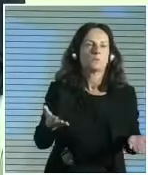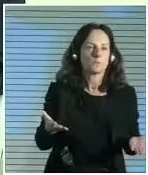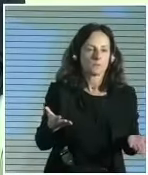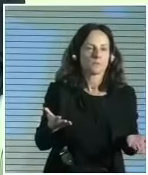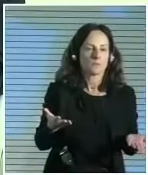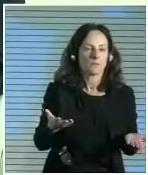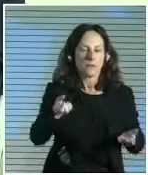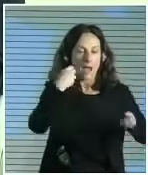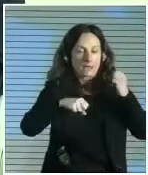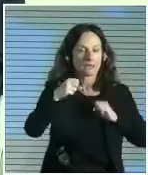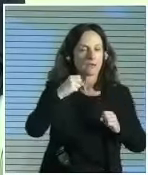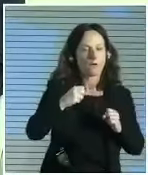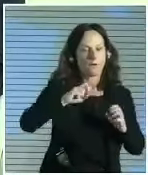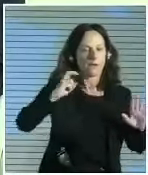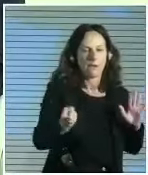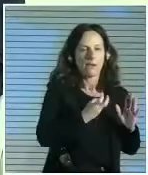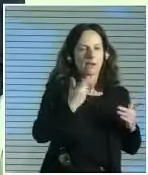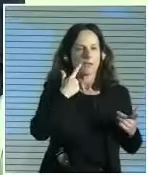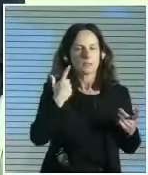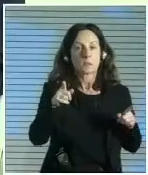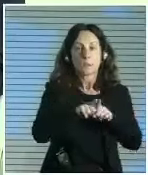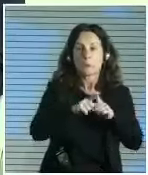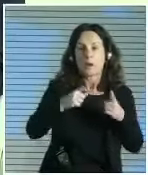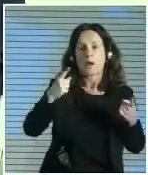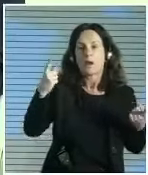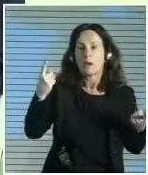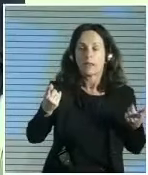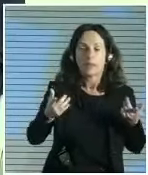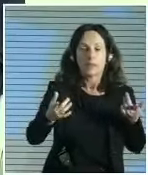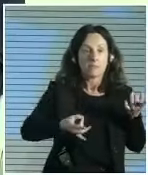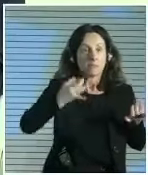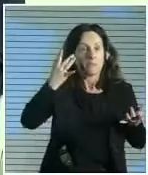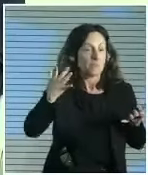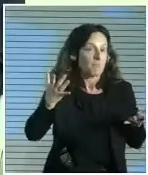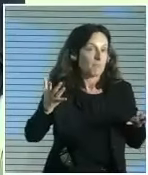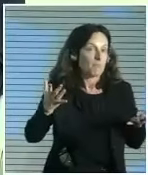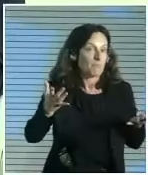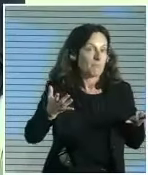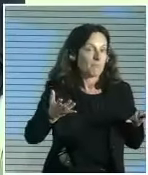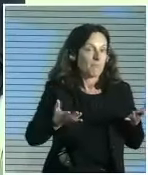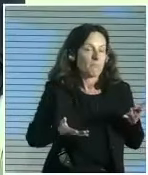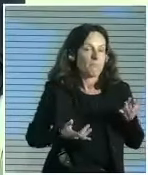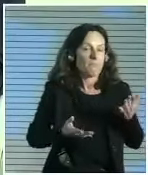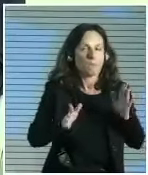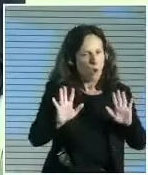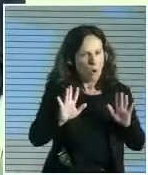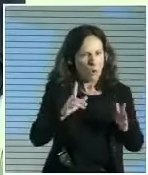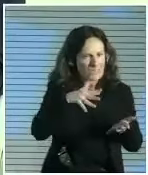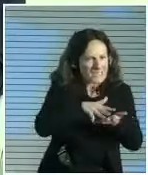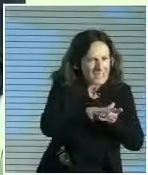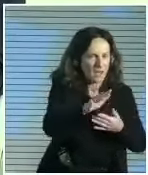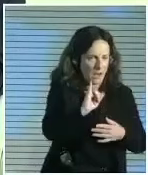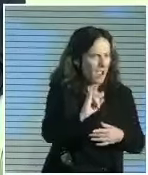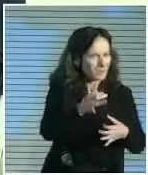las acciones no son inocentes, no hay ninguna acción inocente, siempre hay una huella, siempre hay. Y en ocasiones se